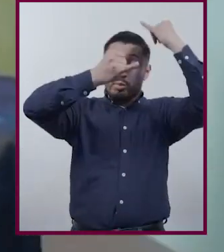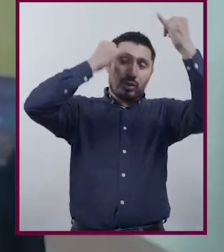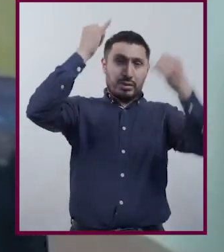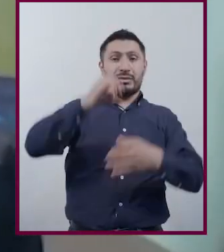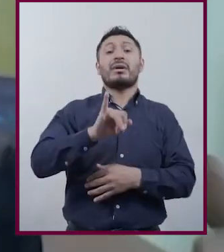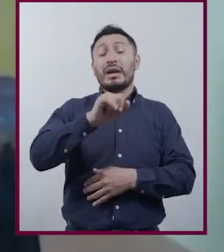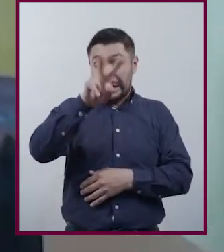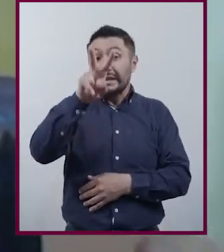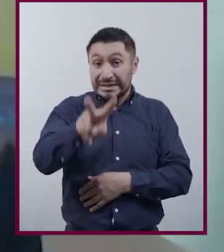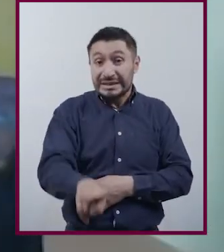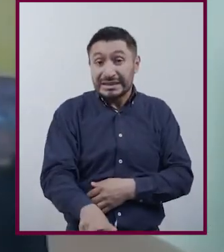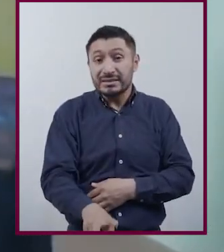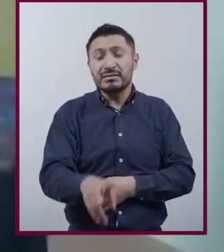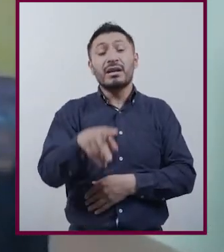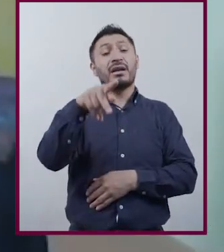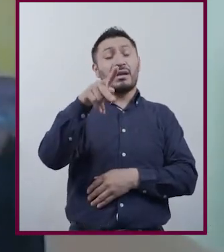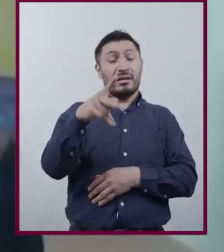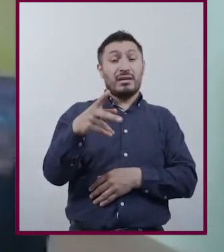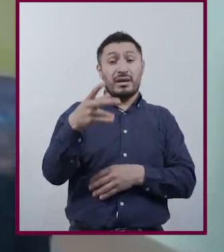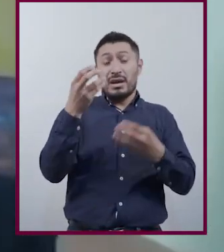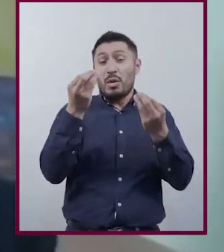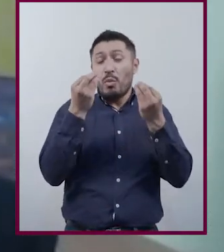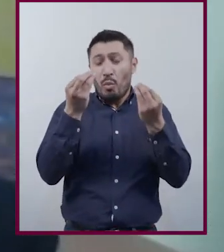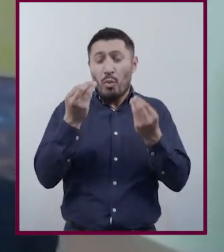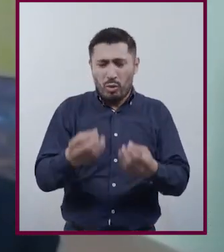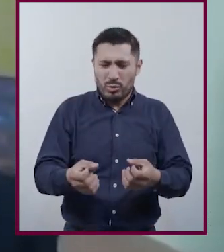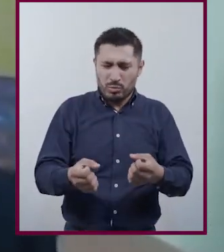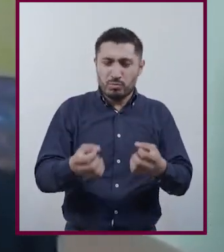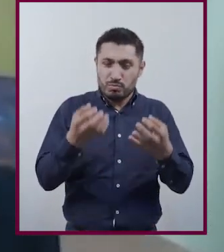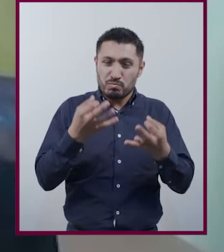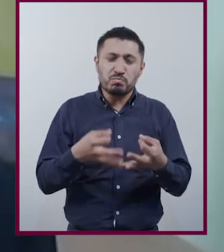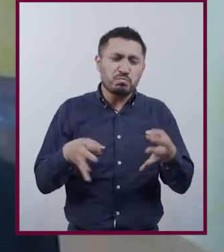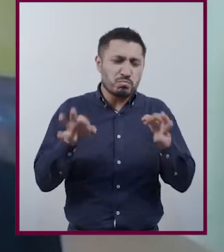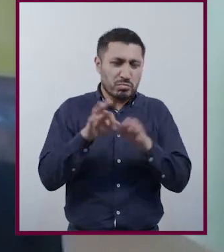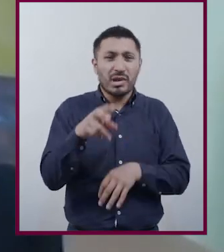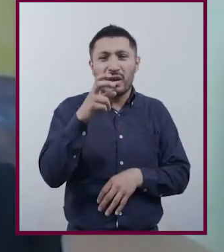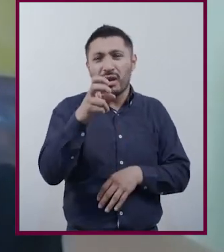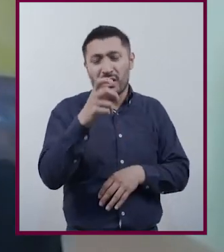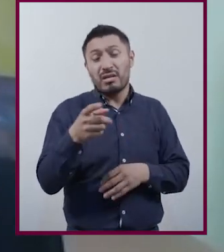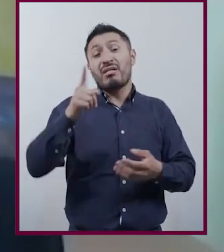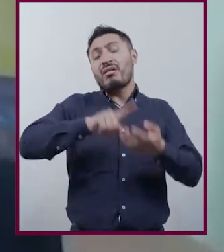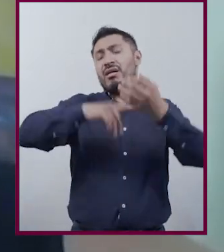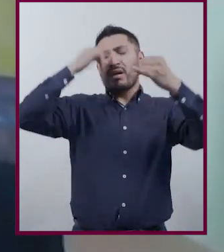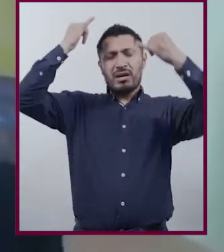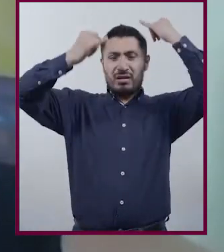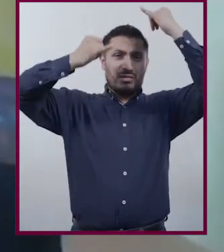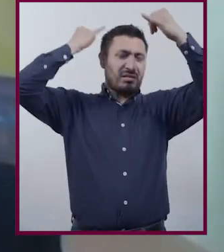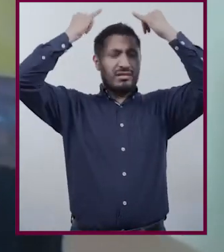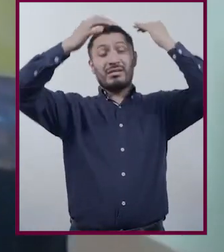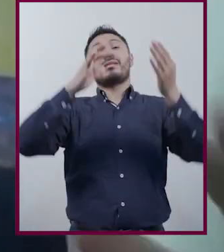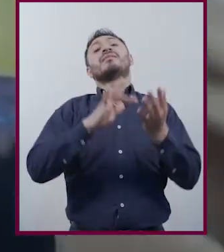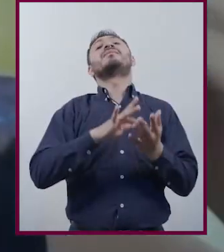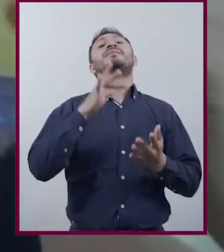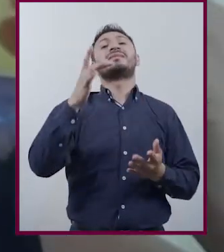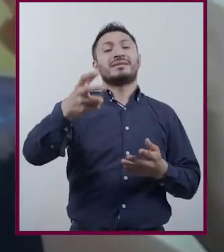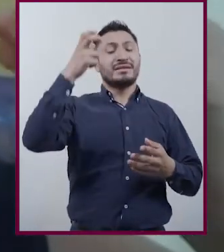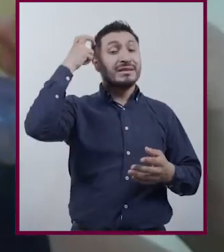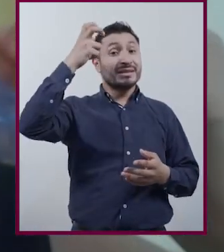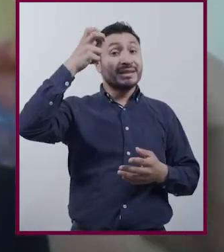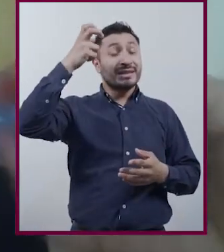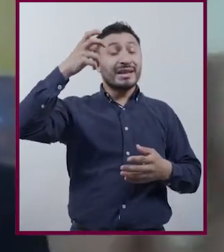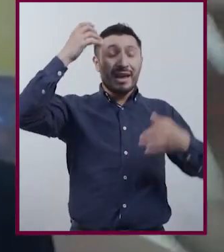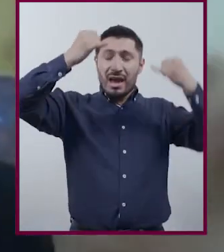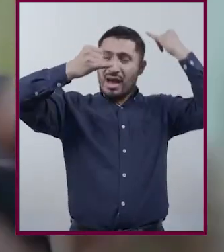sí es cierto, hay una parte muy fuerte en donde la imaginación, y gracias a ella,